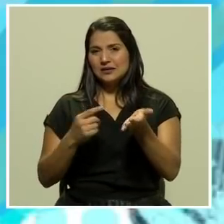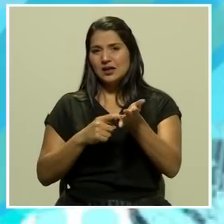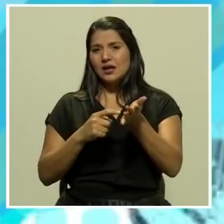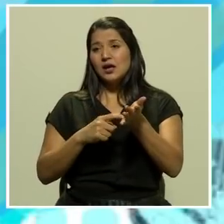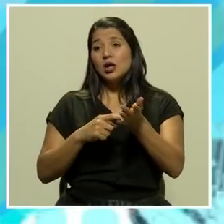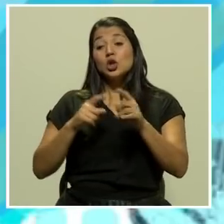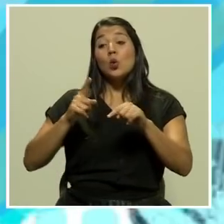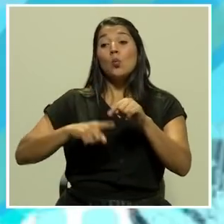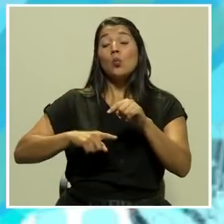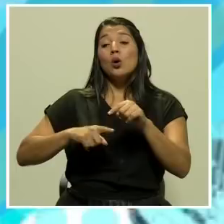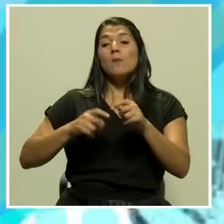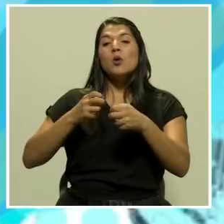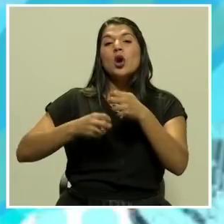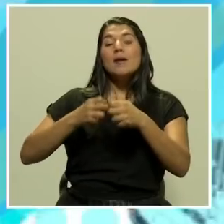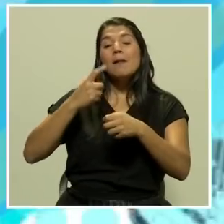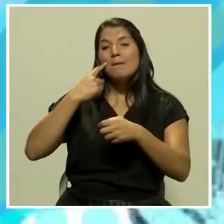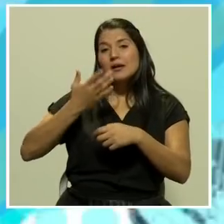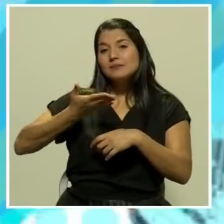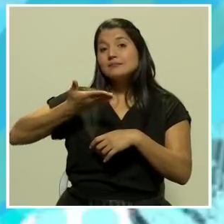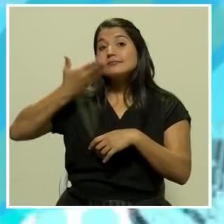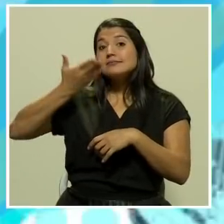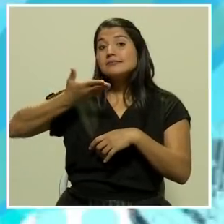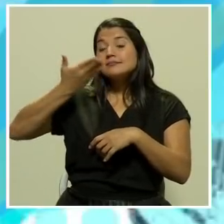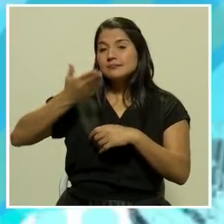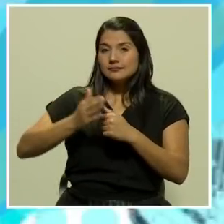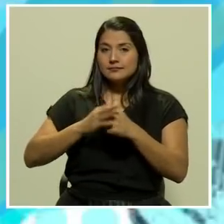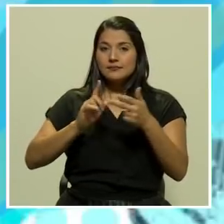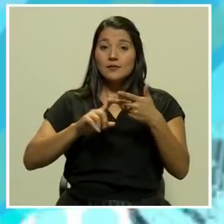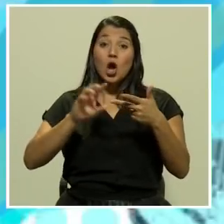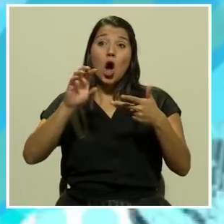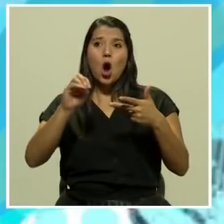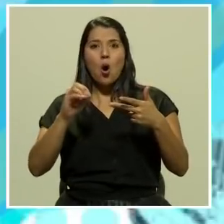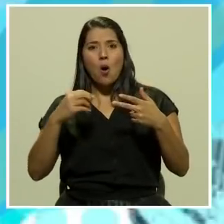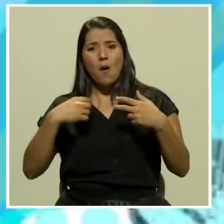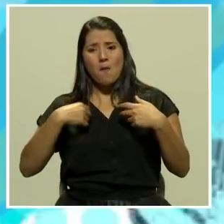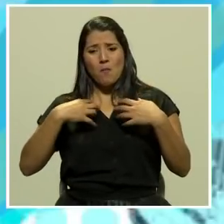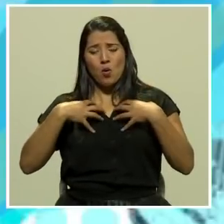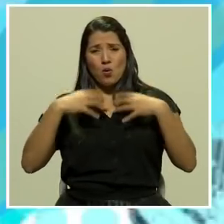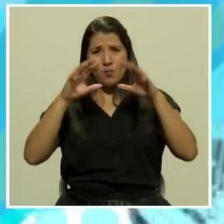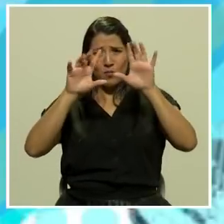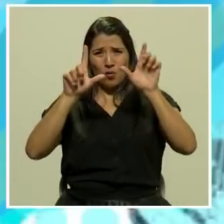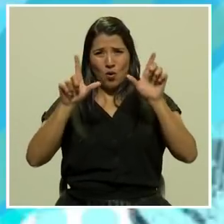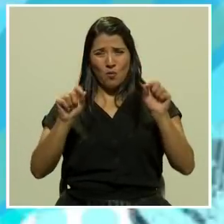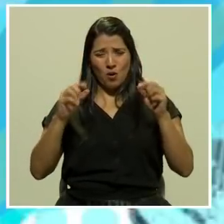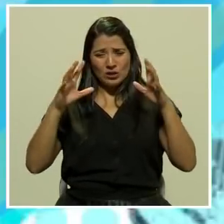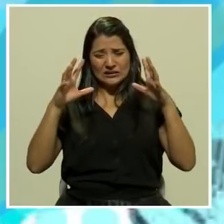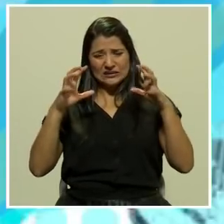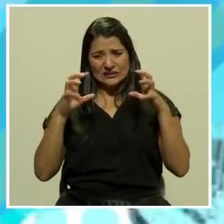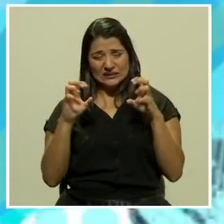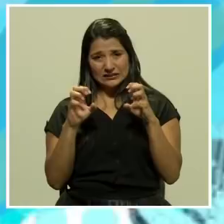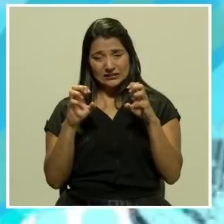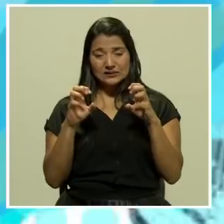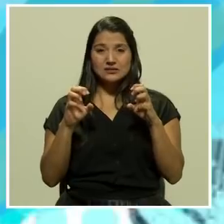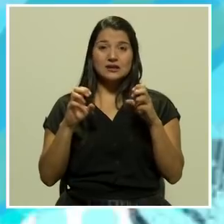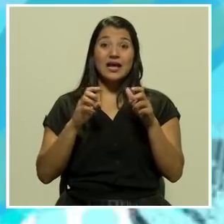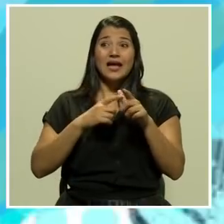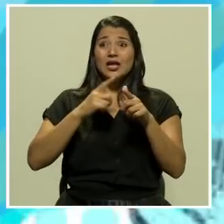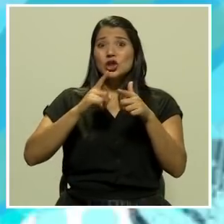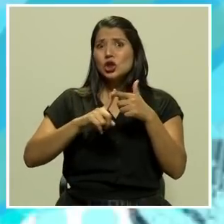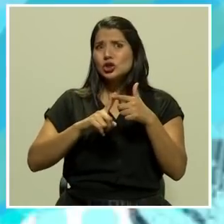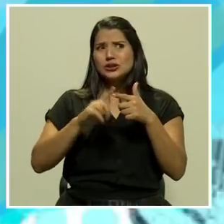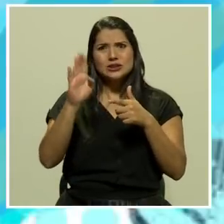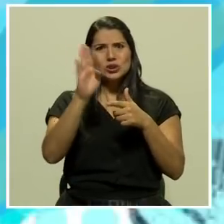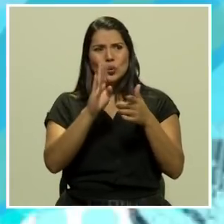insuficiencia respiratoria o trombosis pulmonar. De tal manera de que